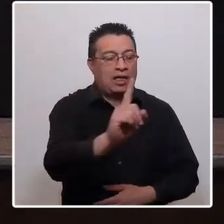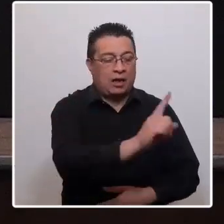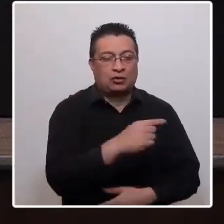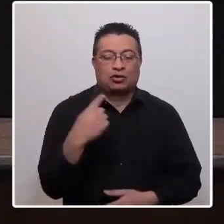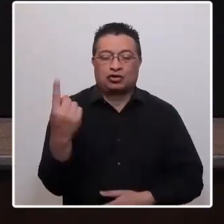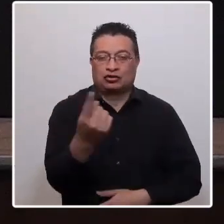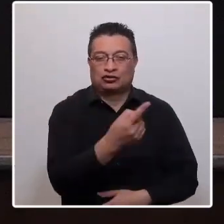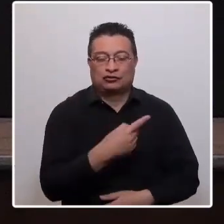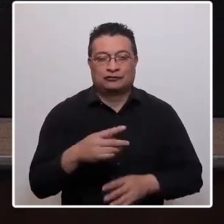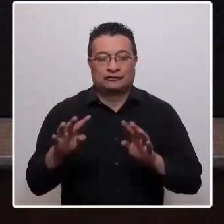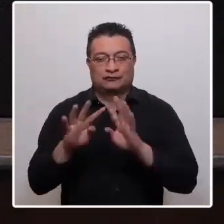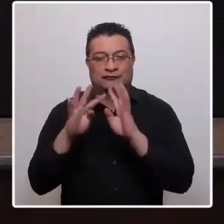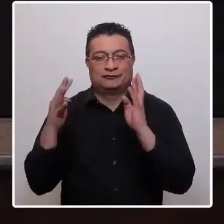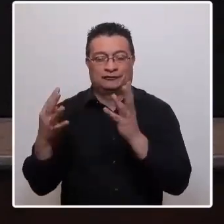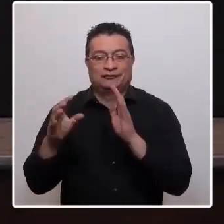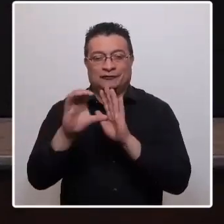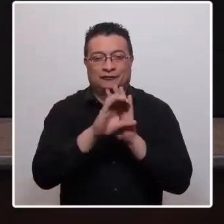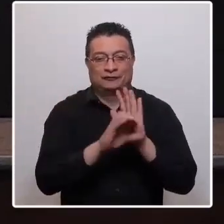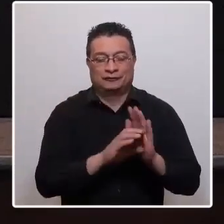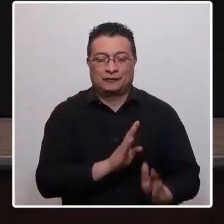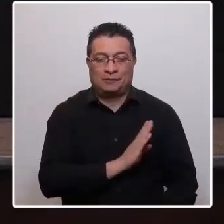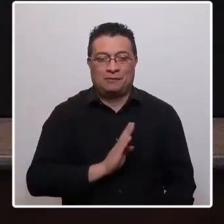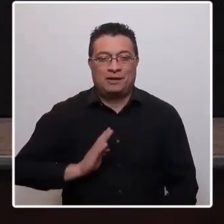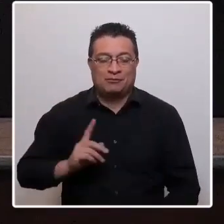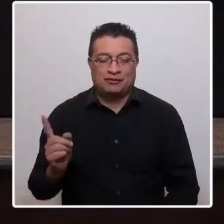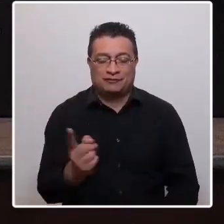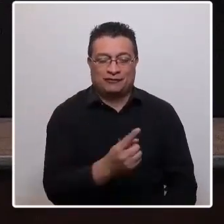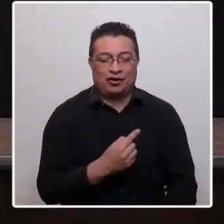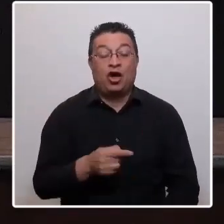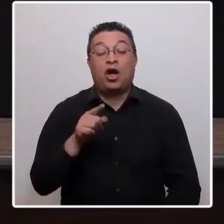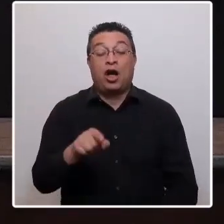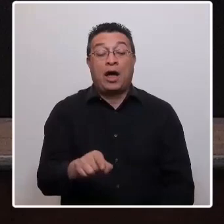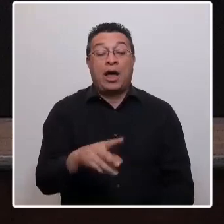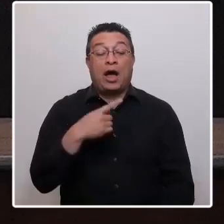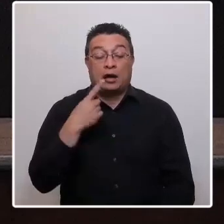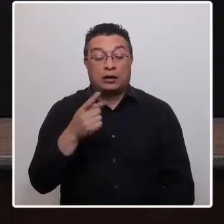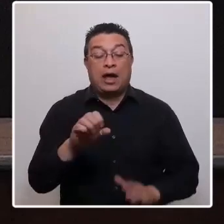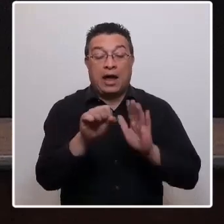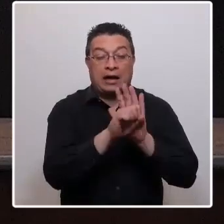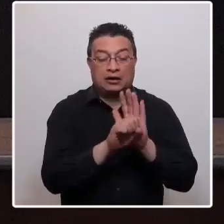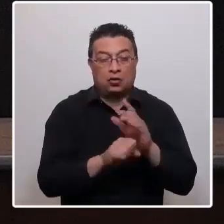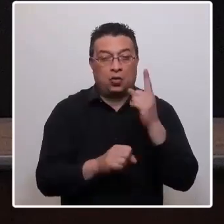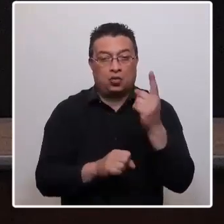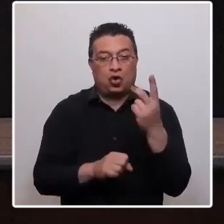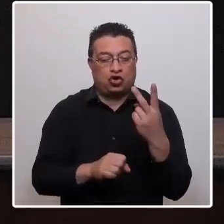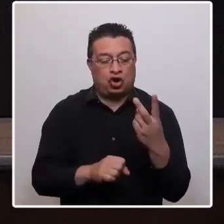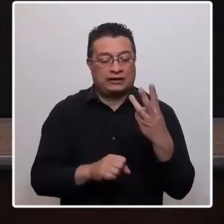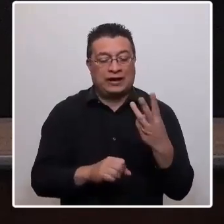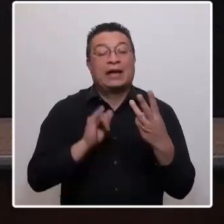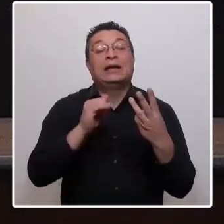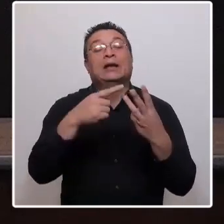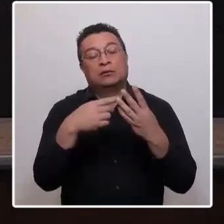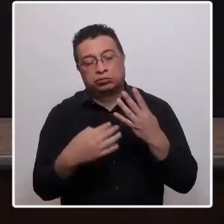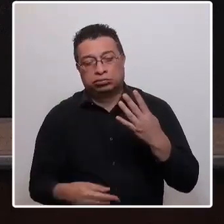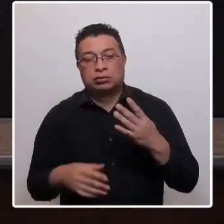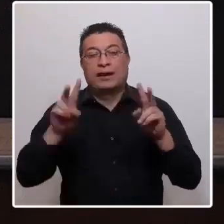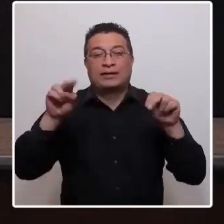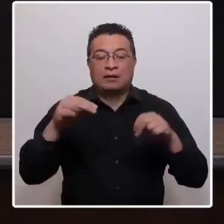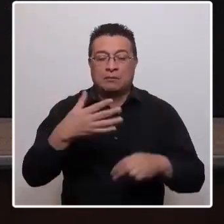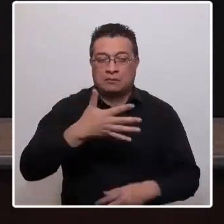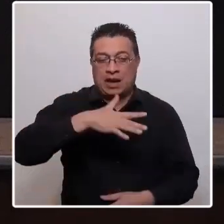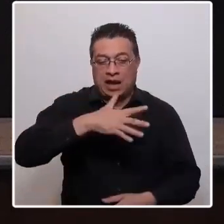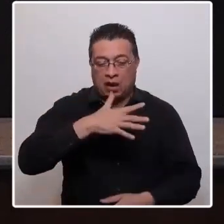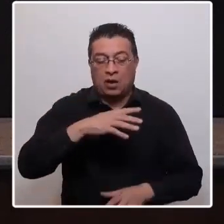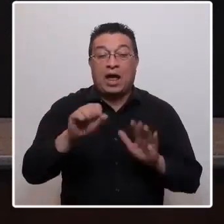los convencionales. Me voy a referir a los artículos 1, 2 y 3 y siguientes referidos al agua,